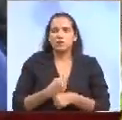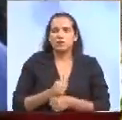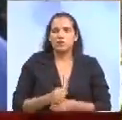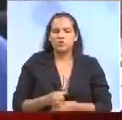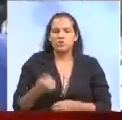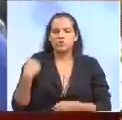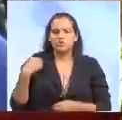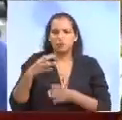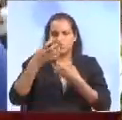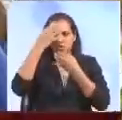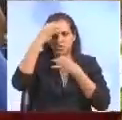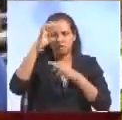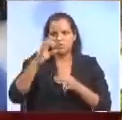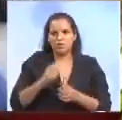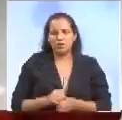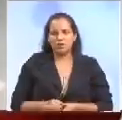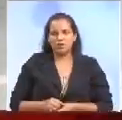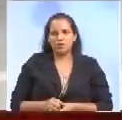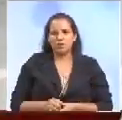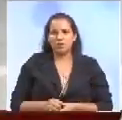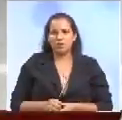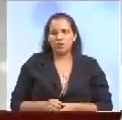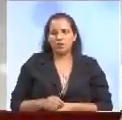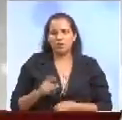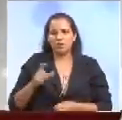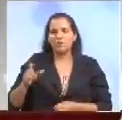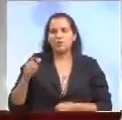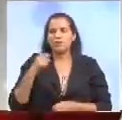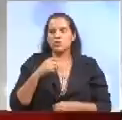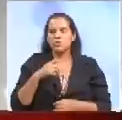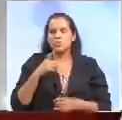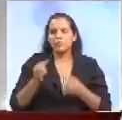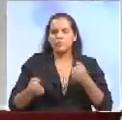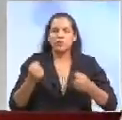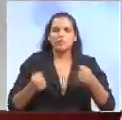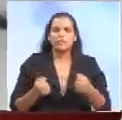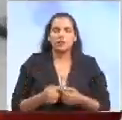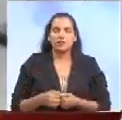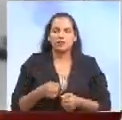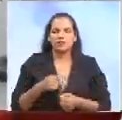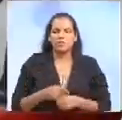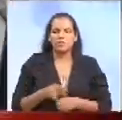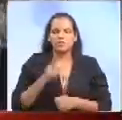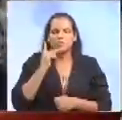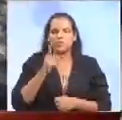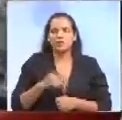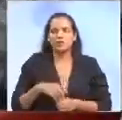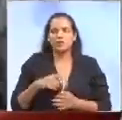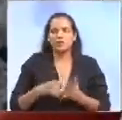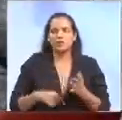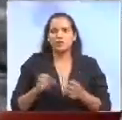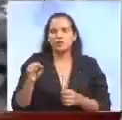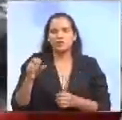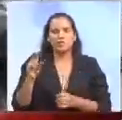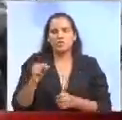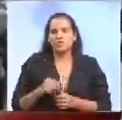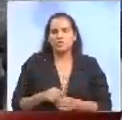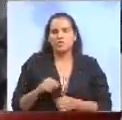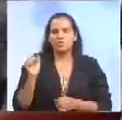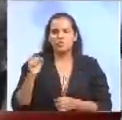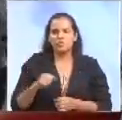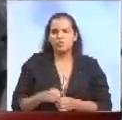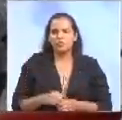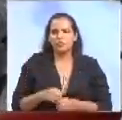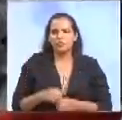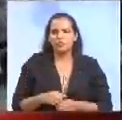accidente. Tenemos información que está siendo retenido. Algunos conductores y transeúntes coincidieron con él en que no solo se trata